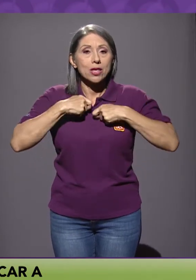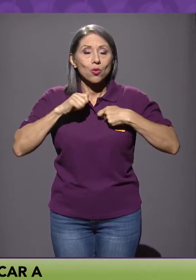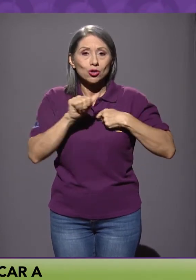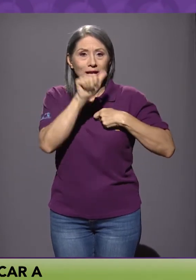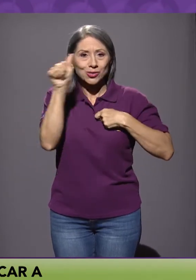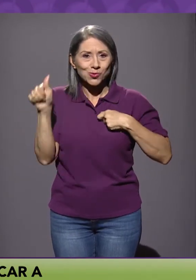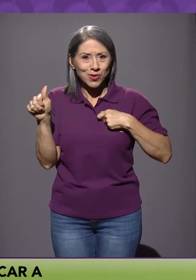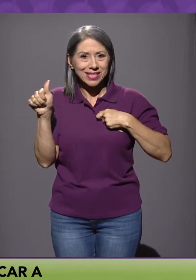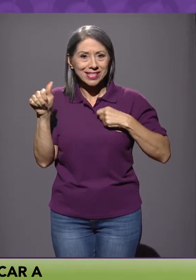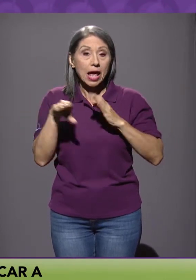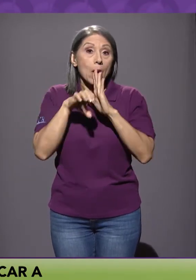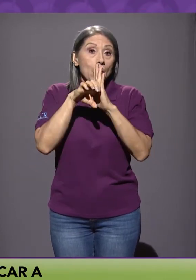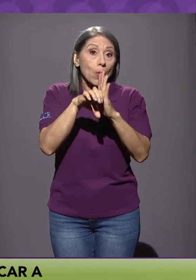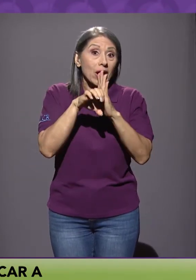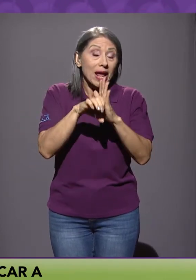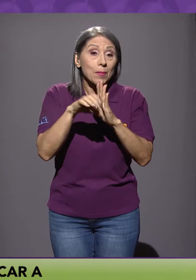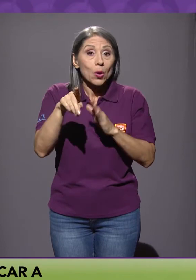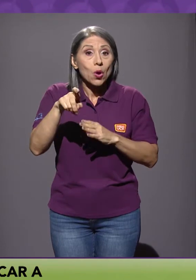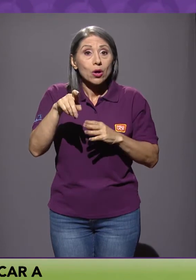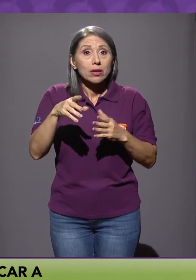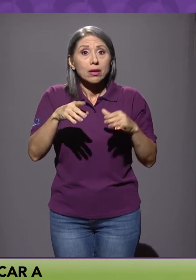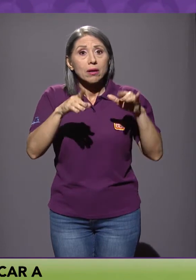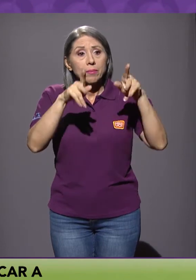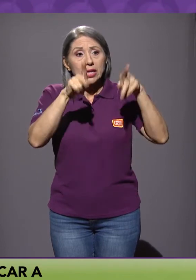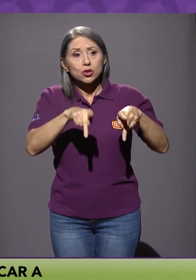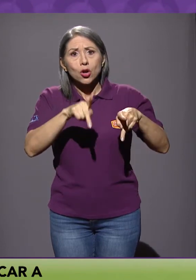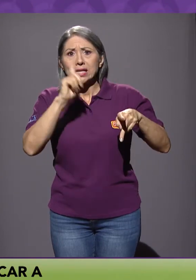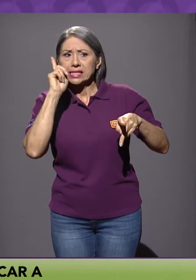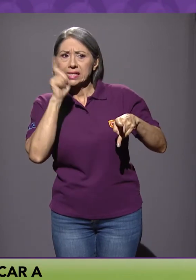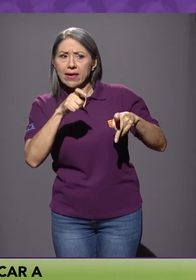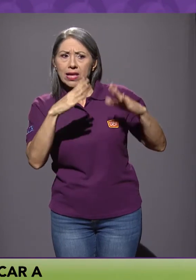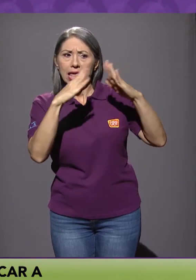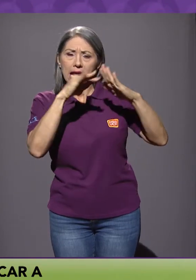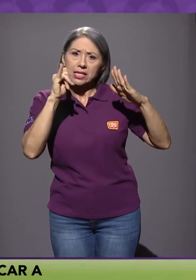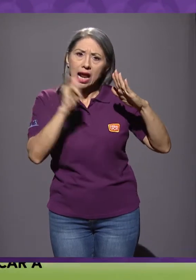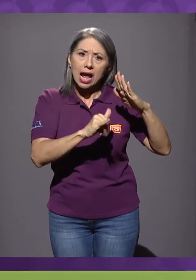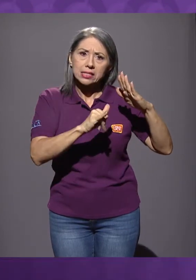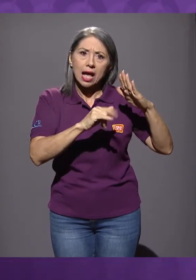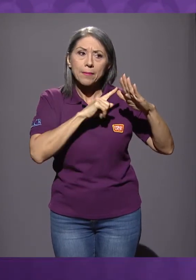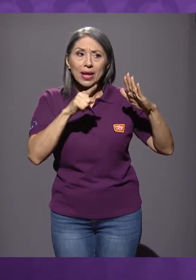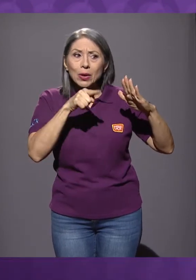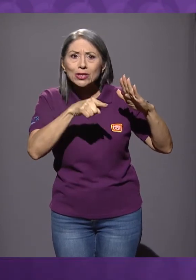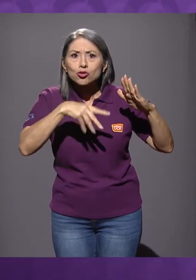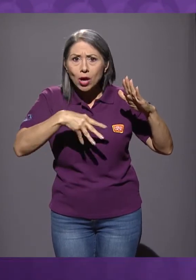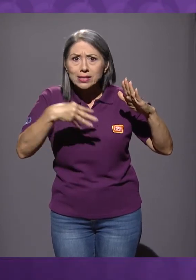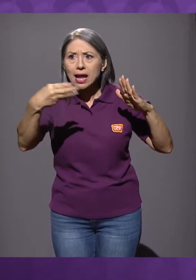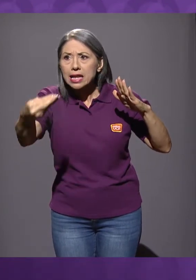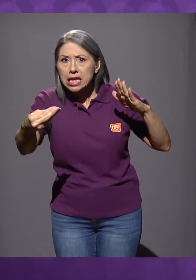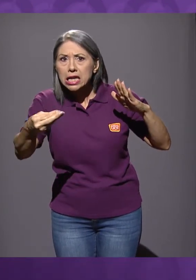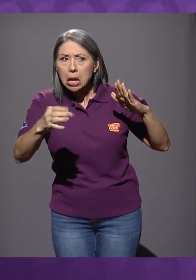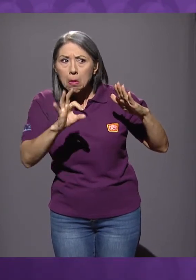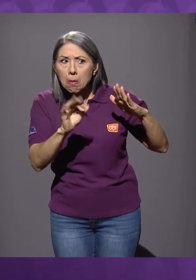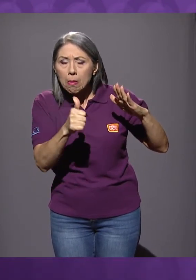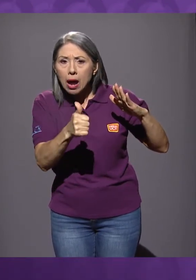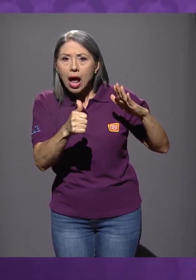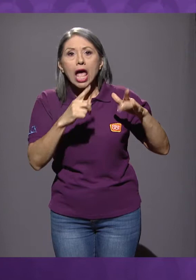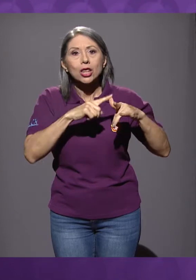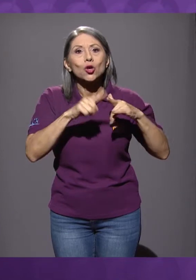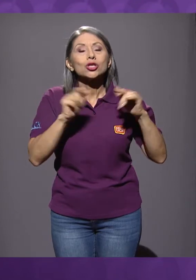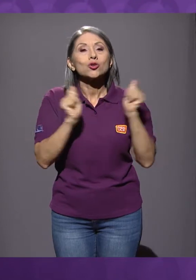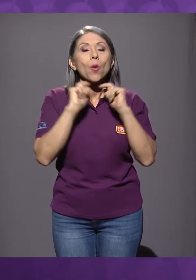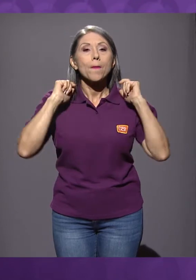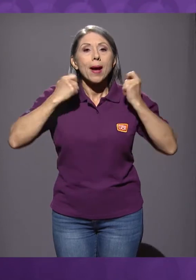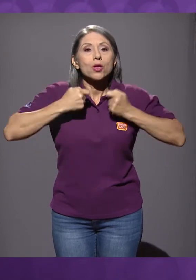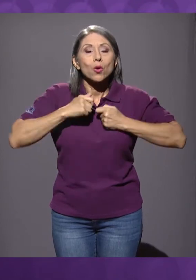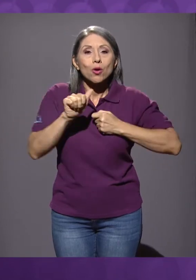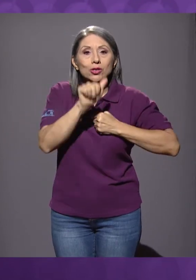para que si alguna persona ocupaba salir del espacio de la casa, pudiese salir sin mayor problema, si un tráfico o alguien,